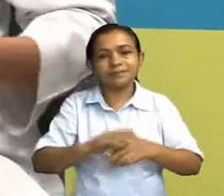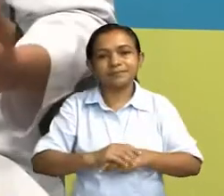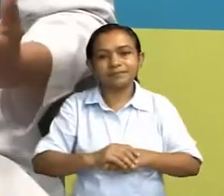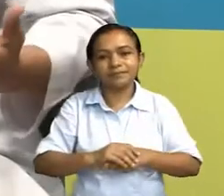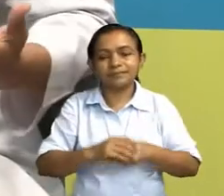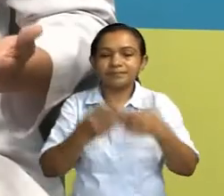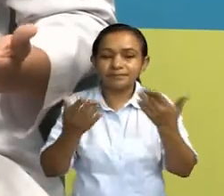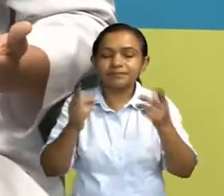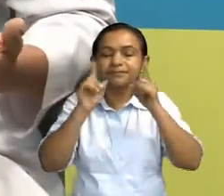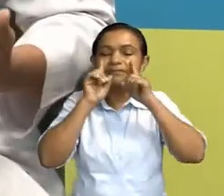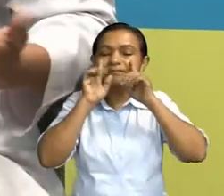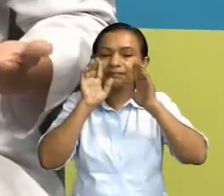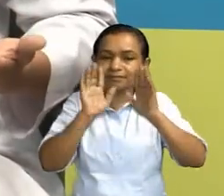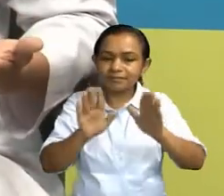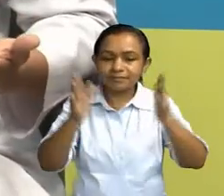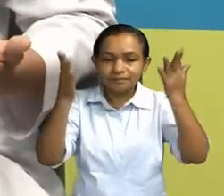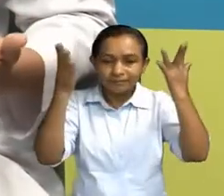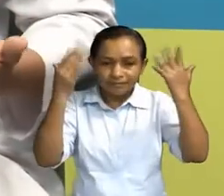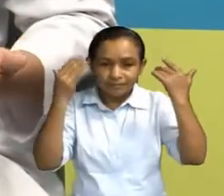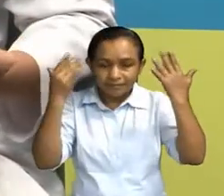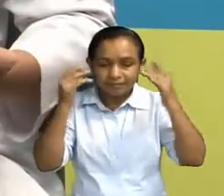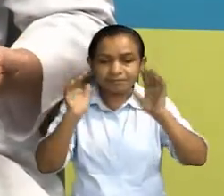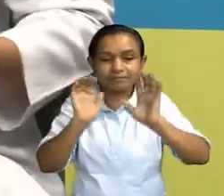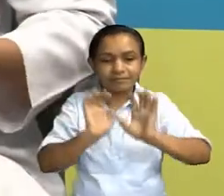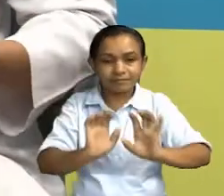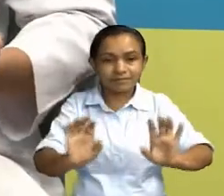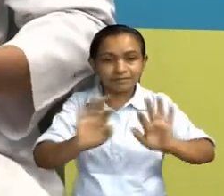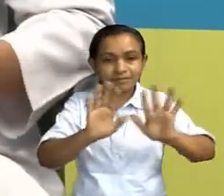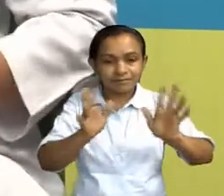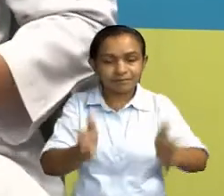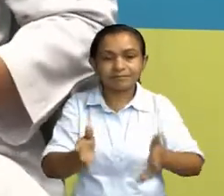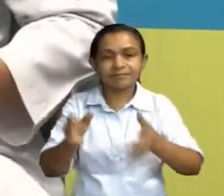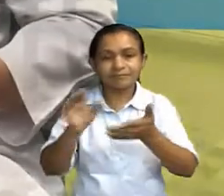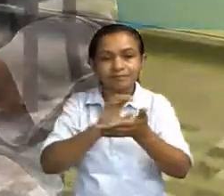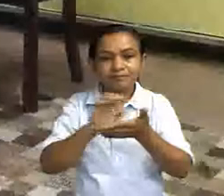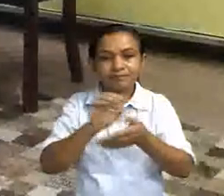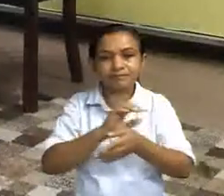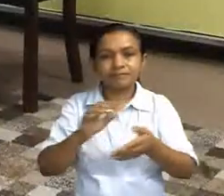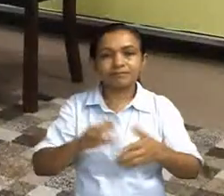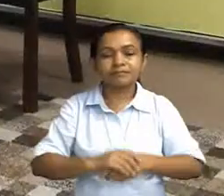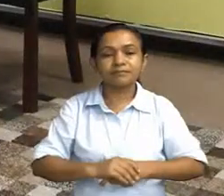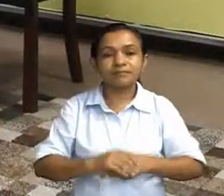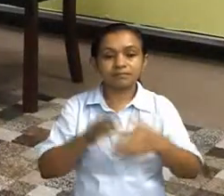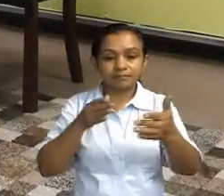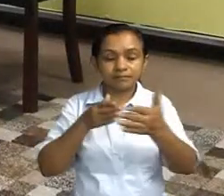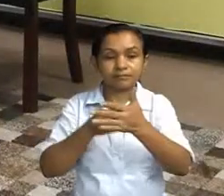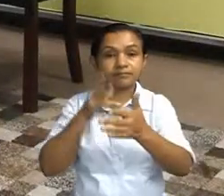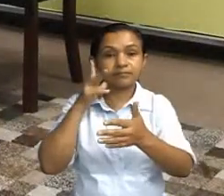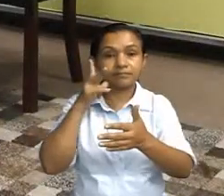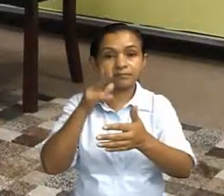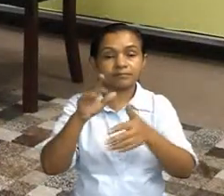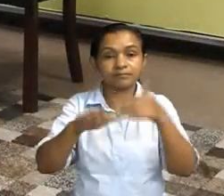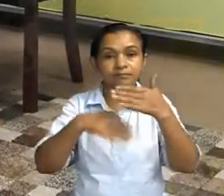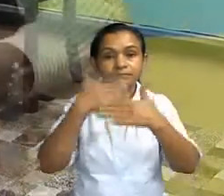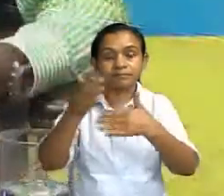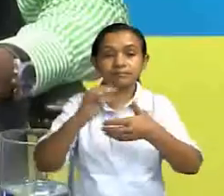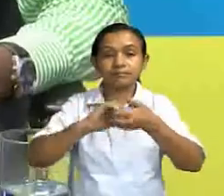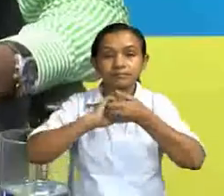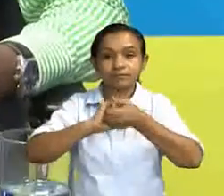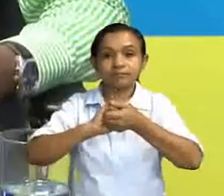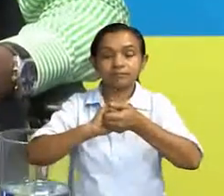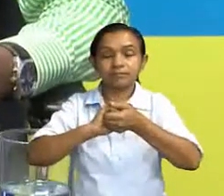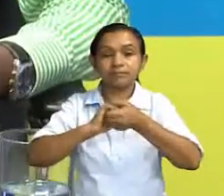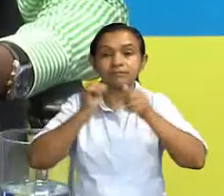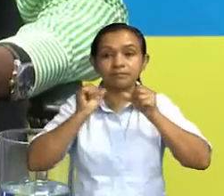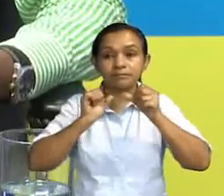Por eso hay que tener cuidado con el baño de las niñas y usar un jabón neutro. Okay. Sí. Doctora, vamos a una pausa. Cuando regresemos, amigos televidentes, vamos